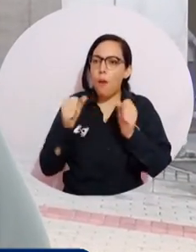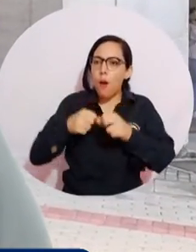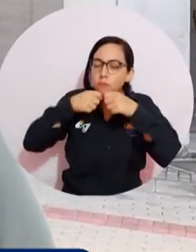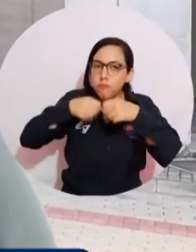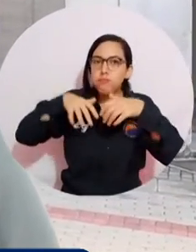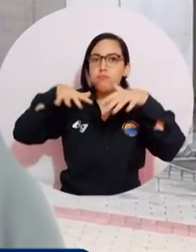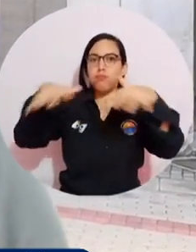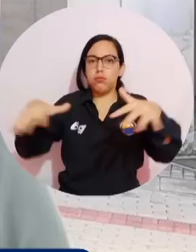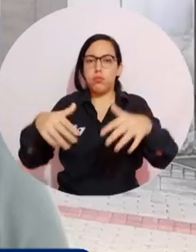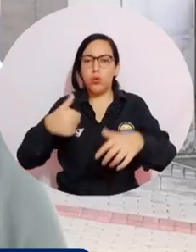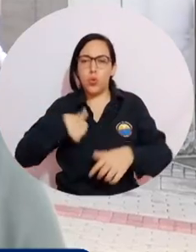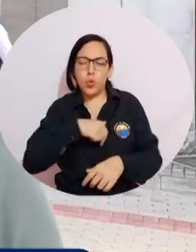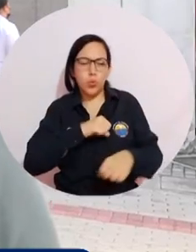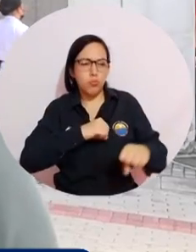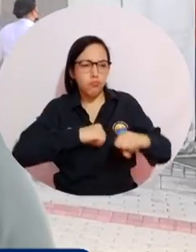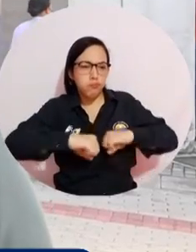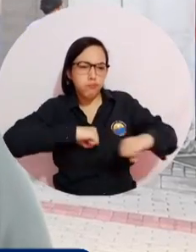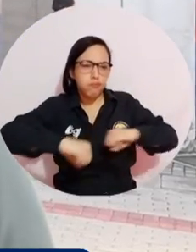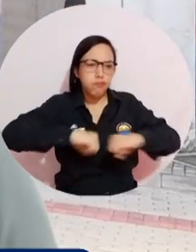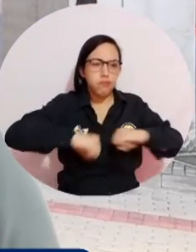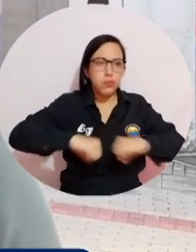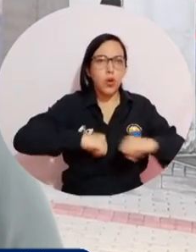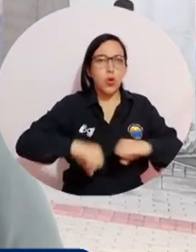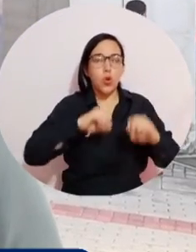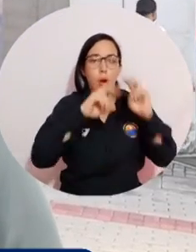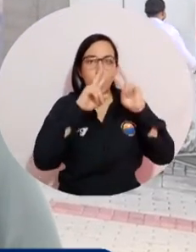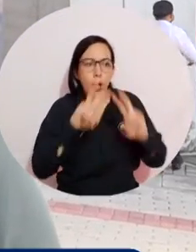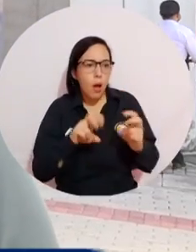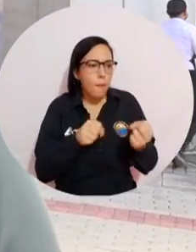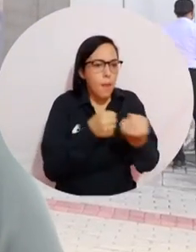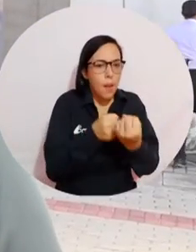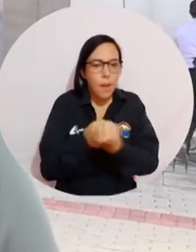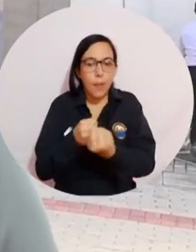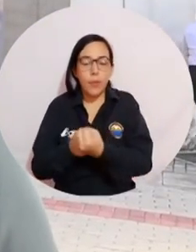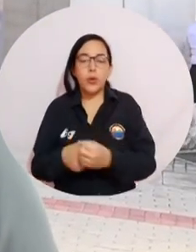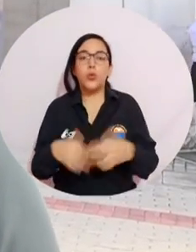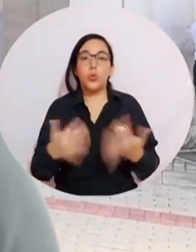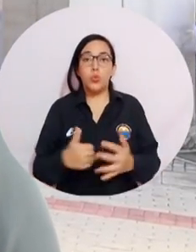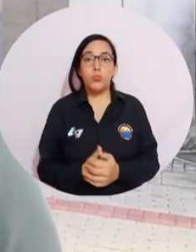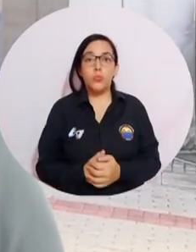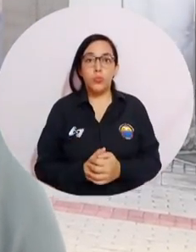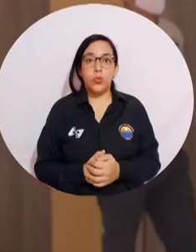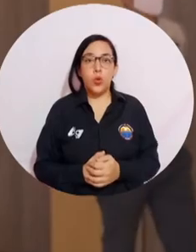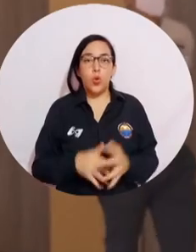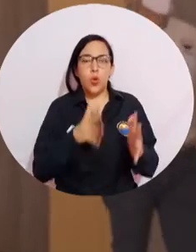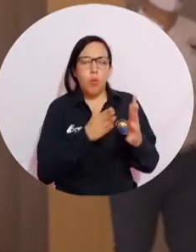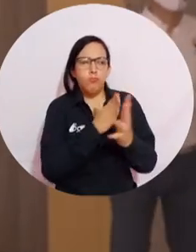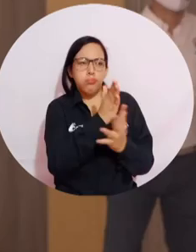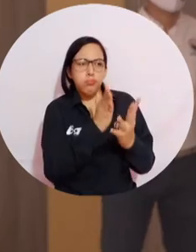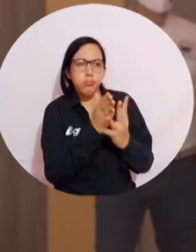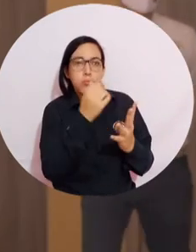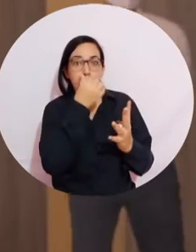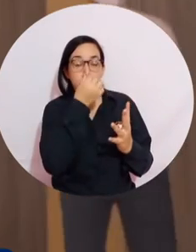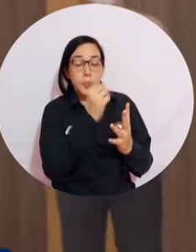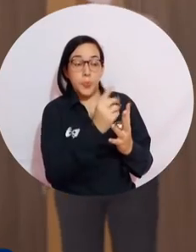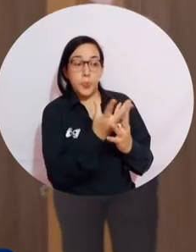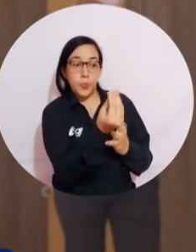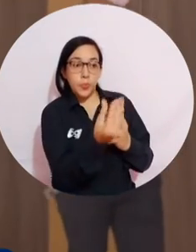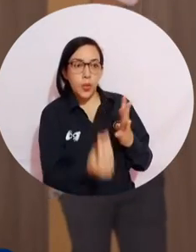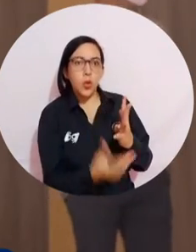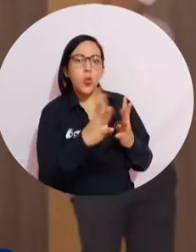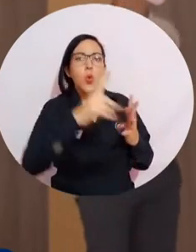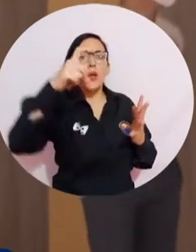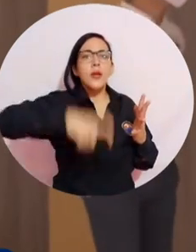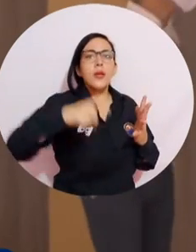para nosotros poder divulgarla y tomar acciones sobre eso, sobre todas esas investigaciones. Superponer esas líneas del